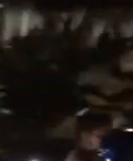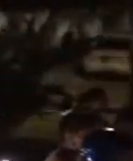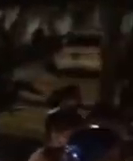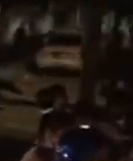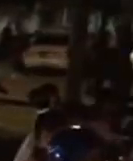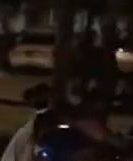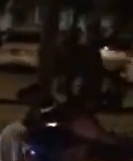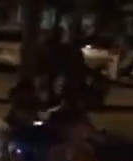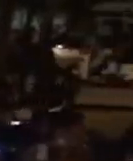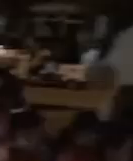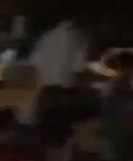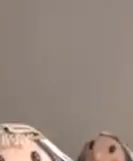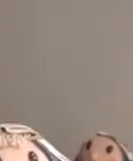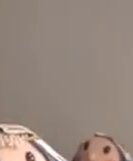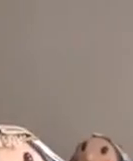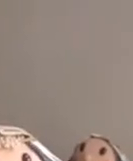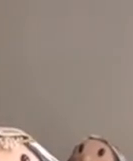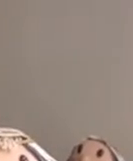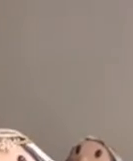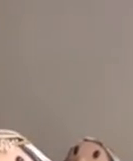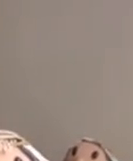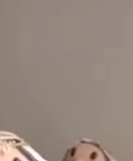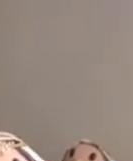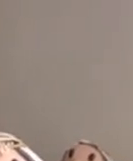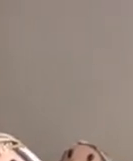Milton Enrique Rivas Parra.